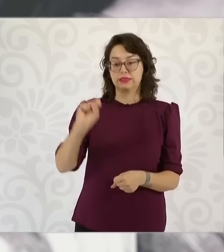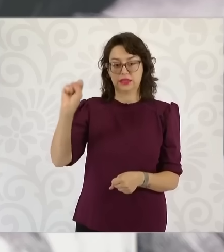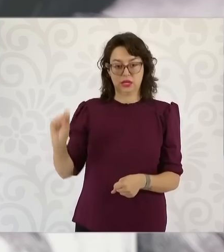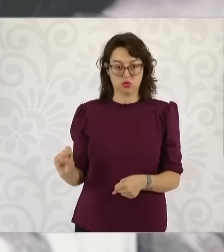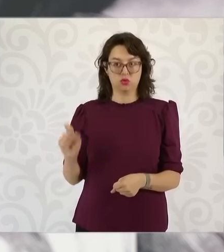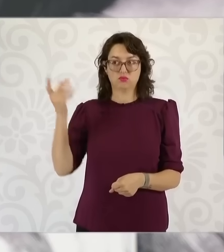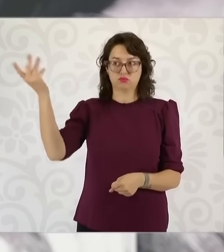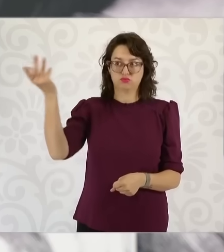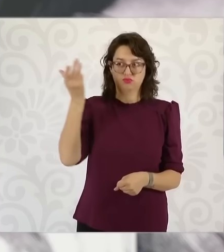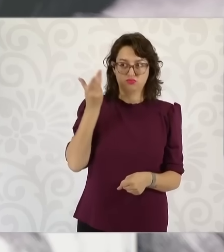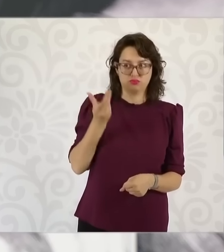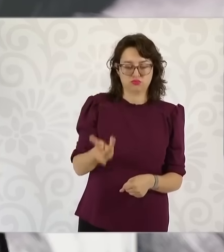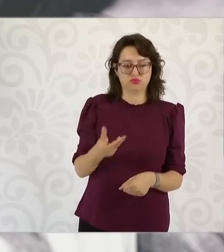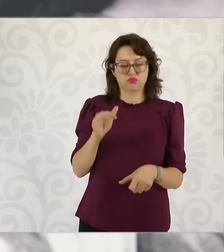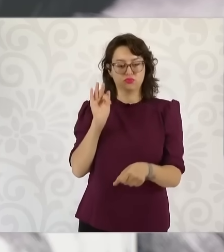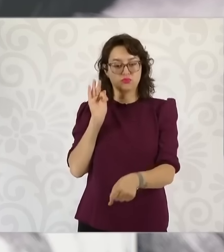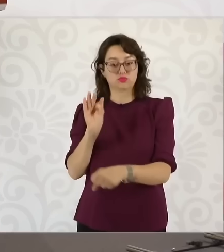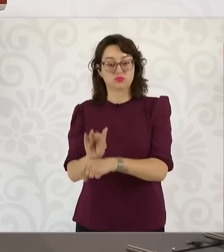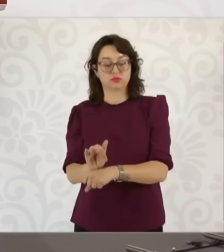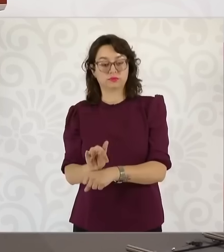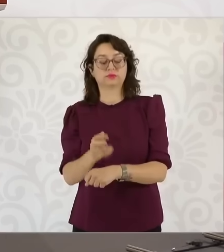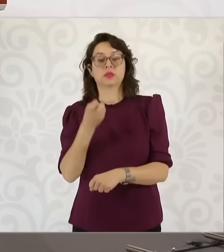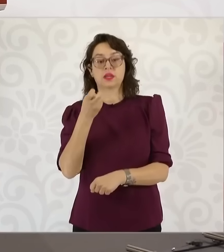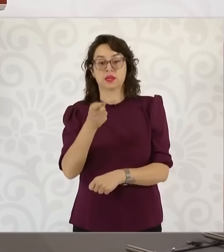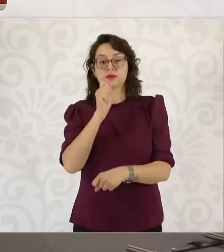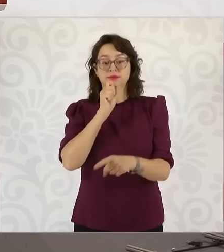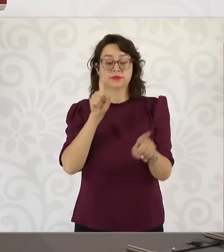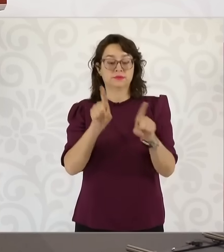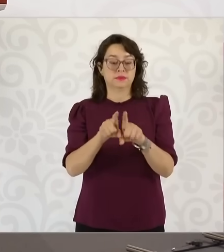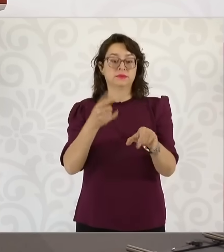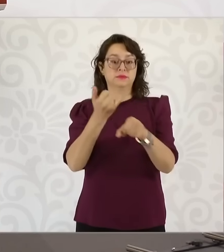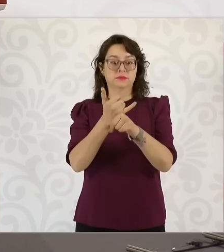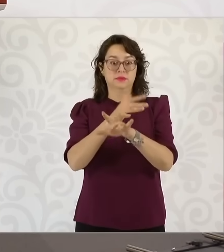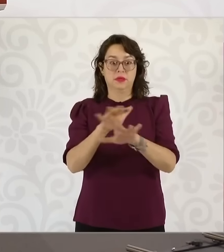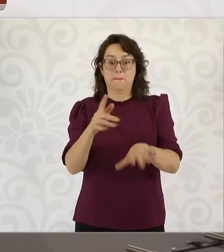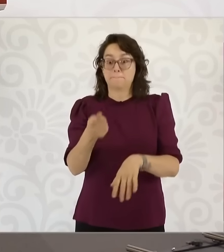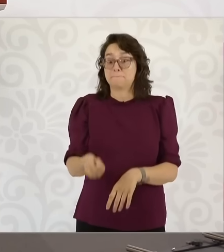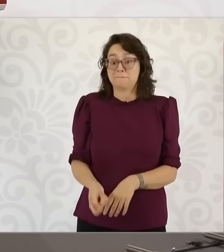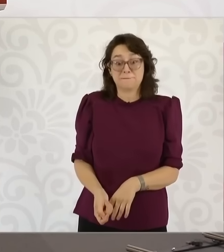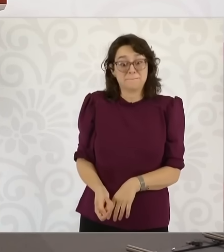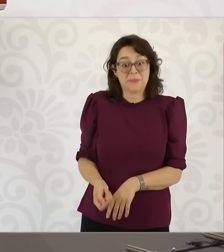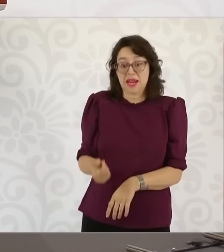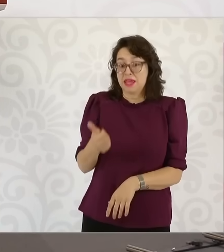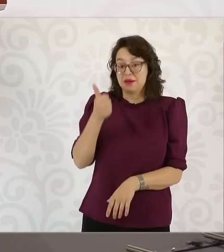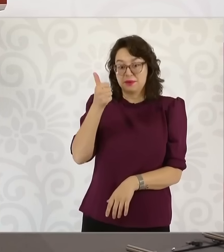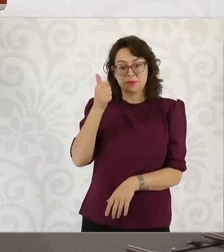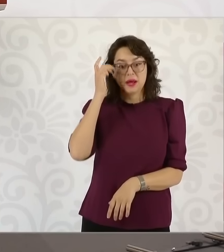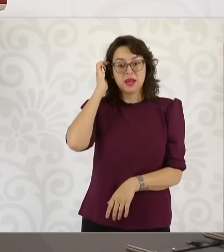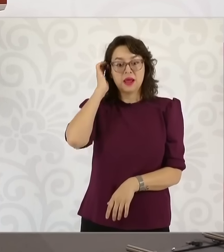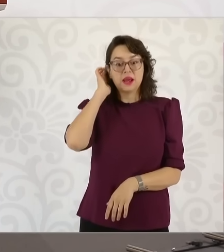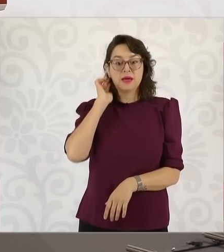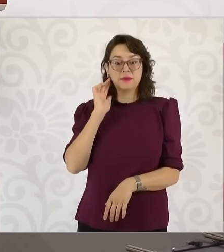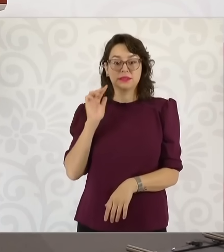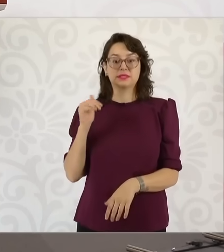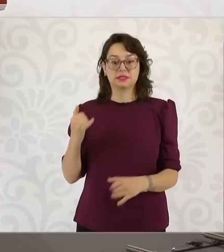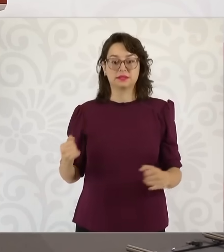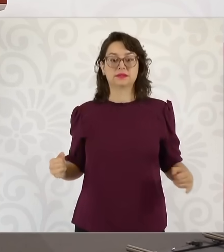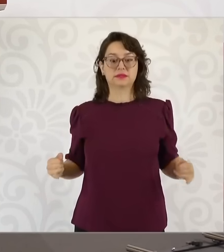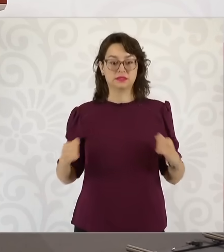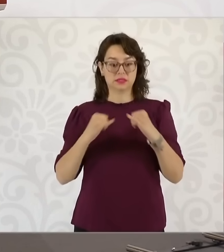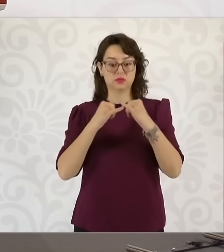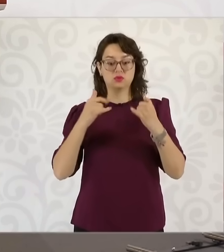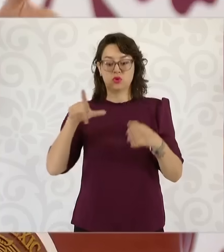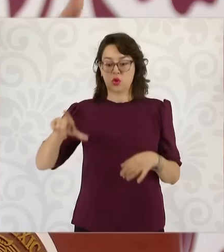en Coahuila. Entonces, también queremos informar de estos hitos que siguen construyendo la historia de